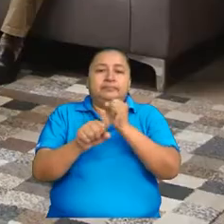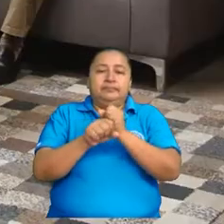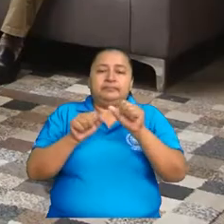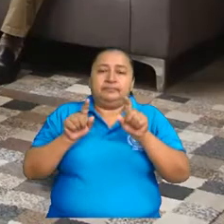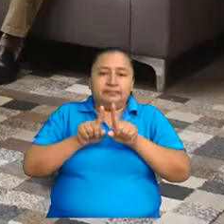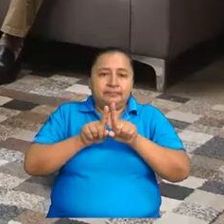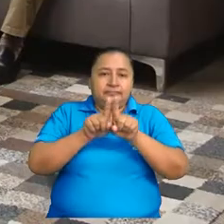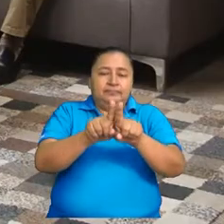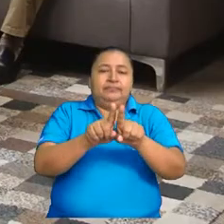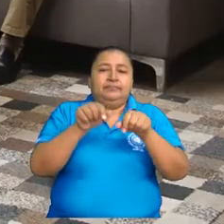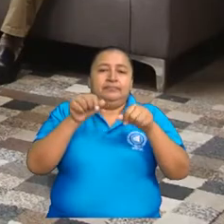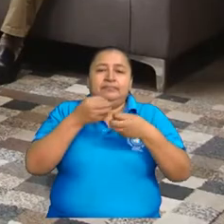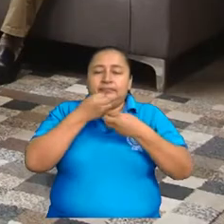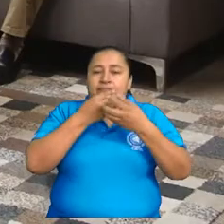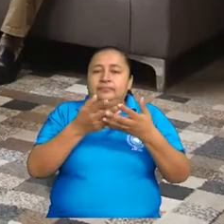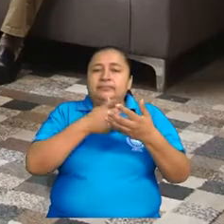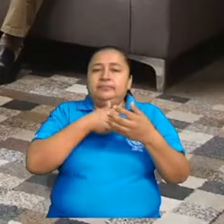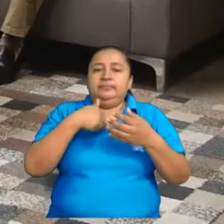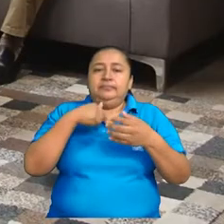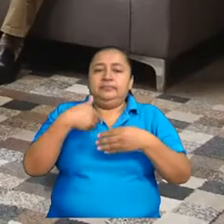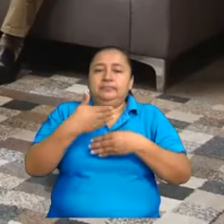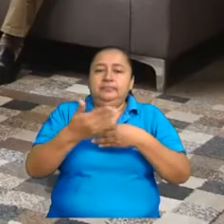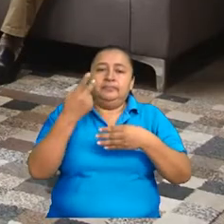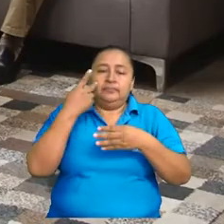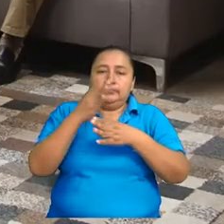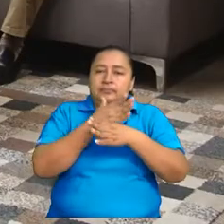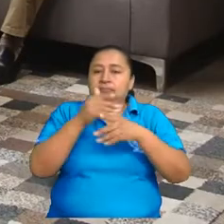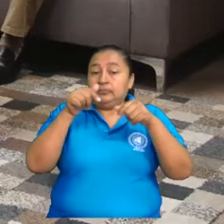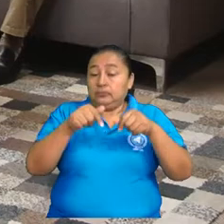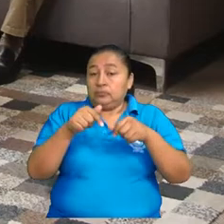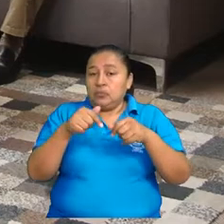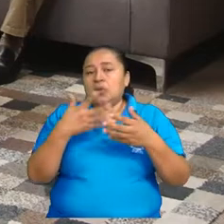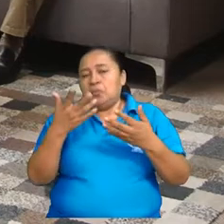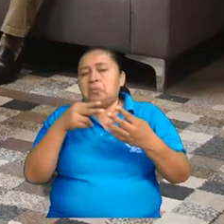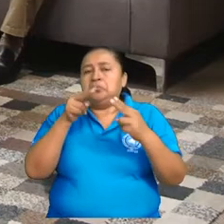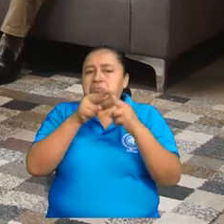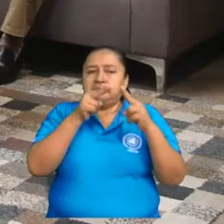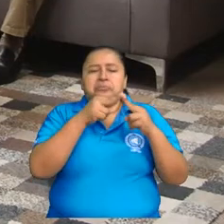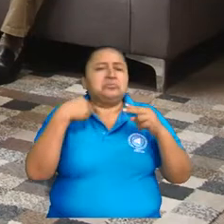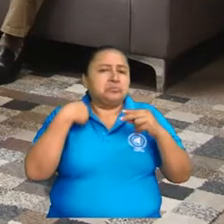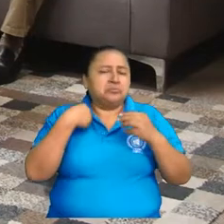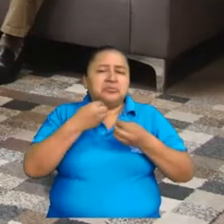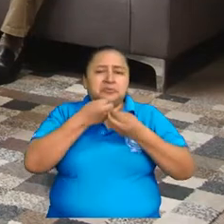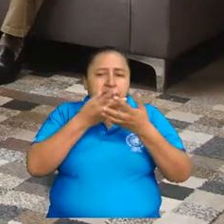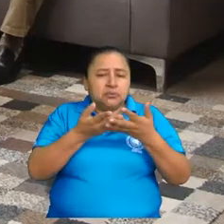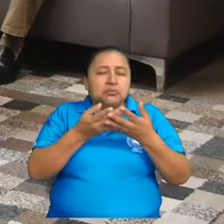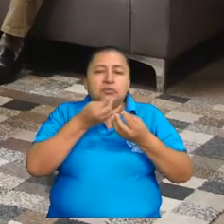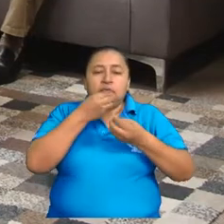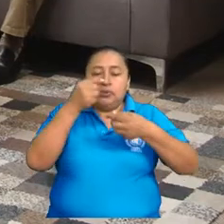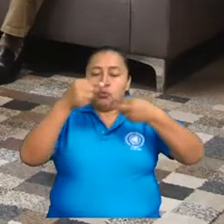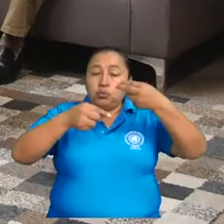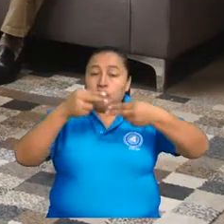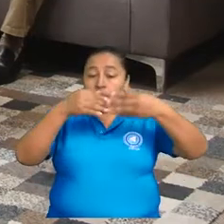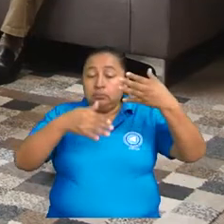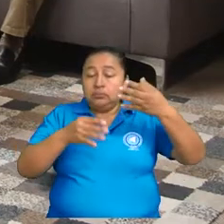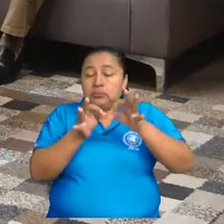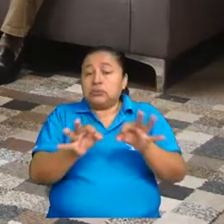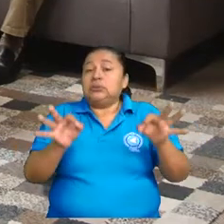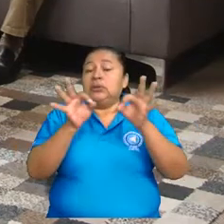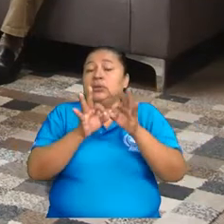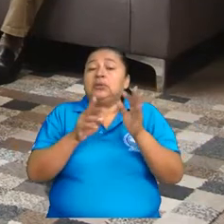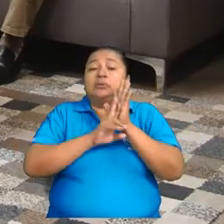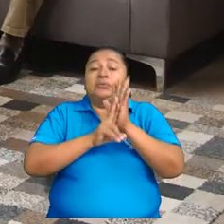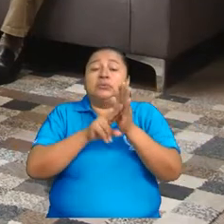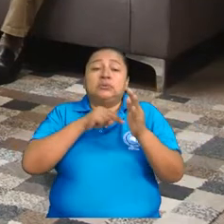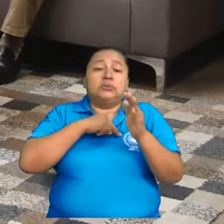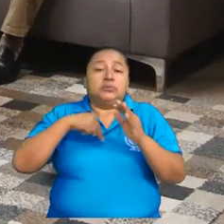de divulgación e información. Los vemos, si no es usted, ella y ahí alternado, brindando siempre datos importantes sobre las respuestas que brinda